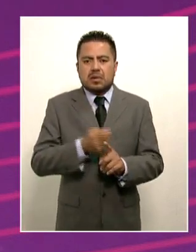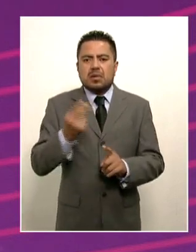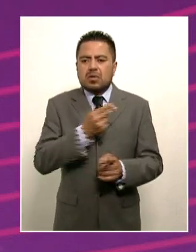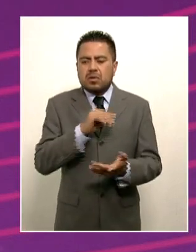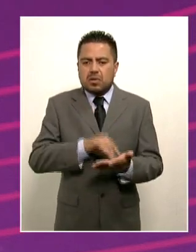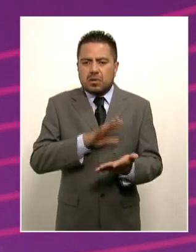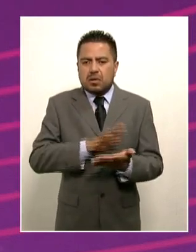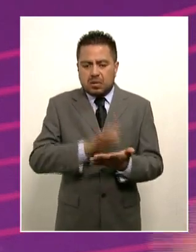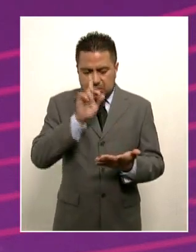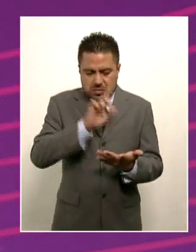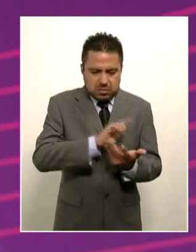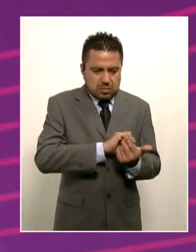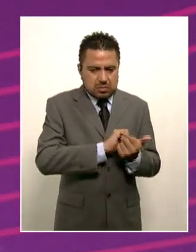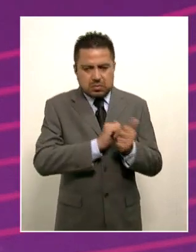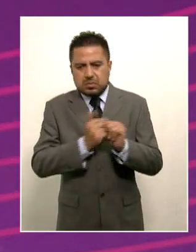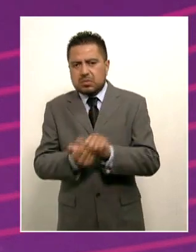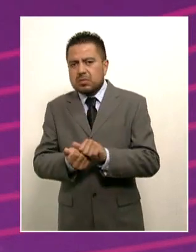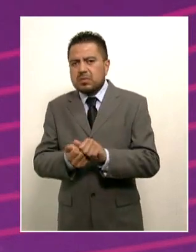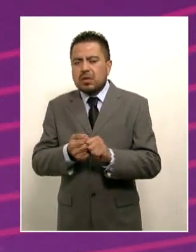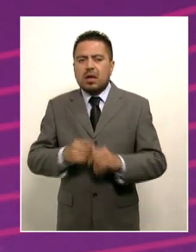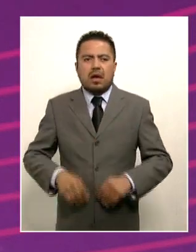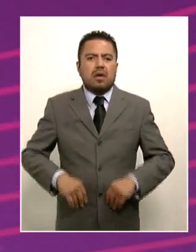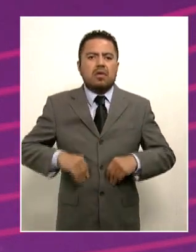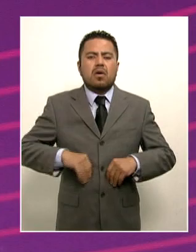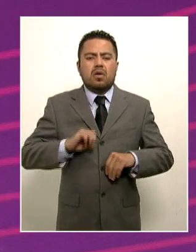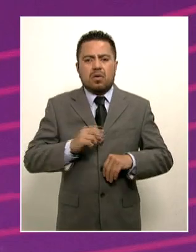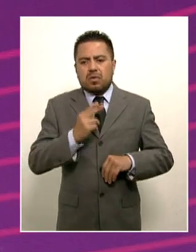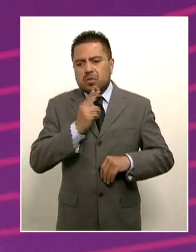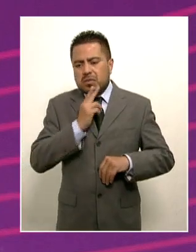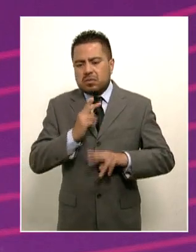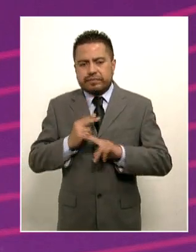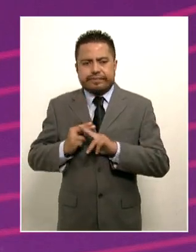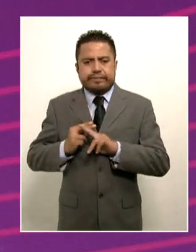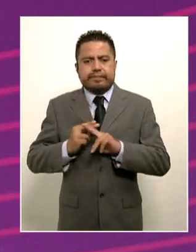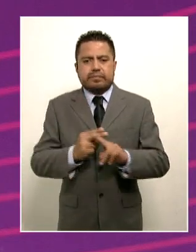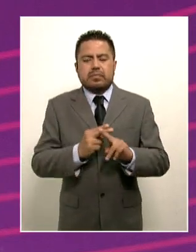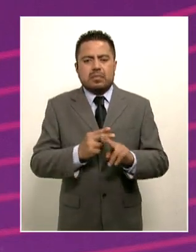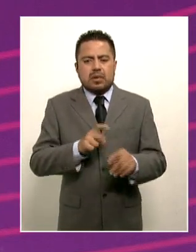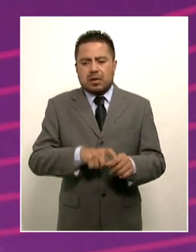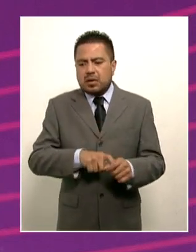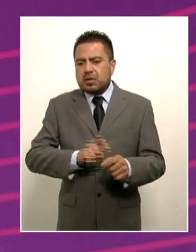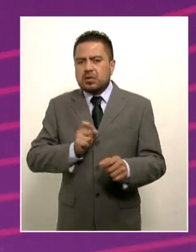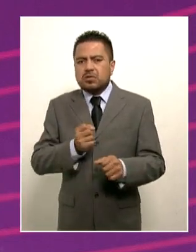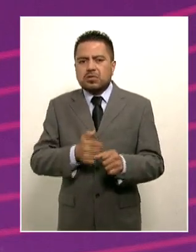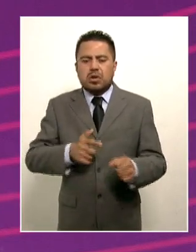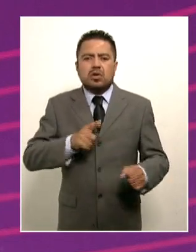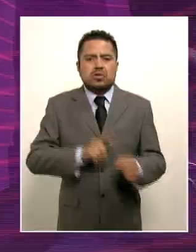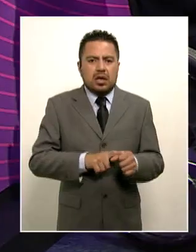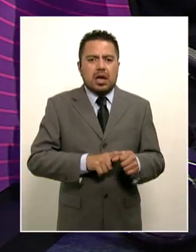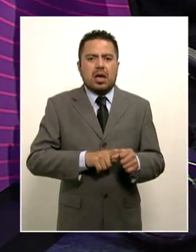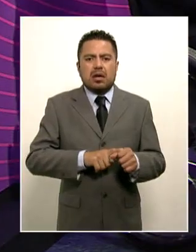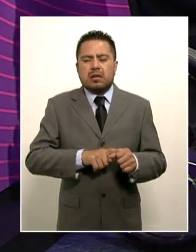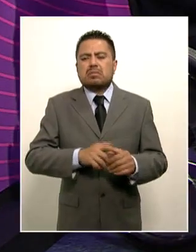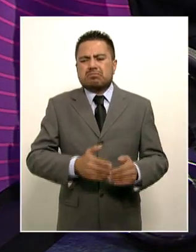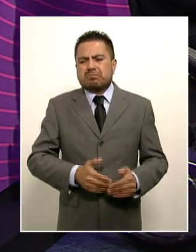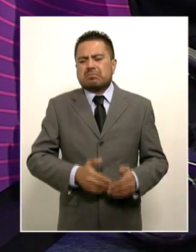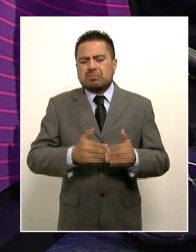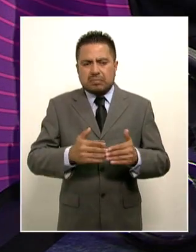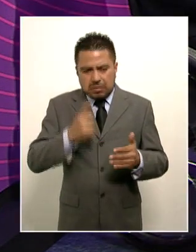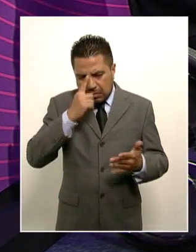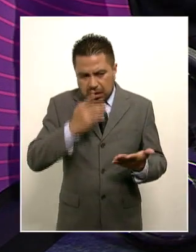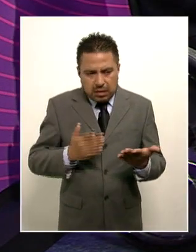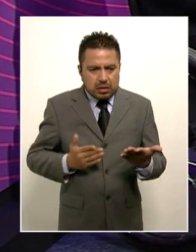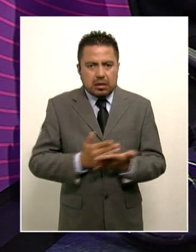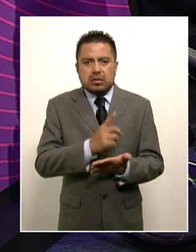se puede transformar la vida o se puede mantener una situación de exclusión social y de enormes barreras en el acceso a